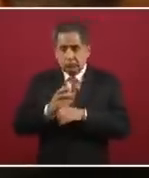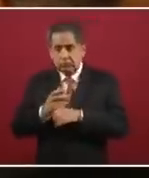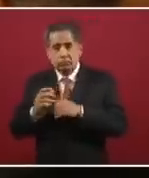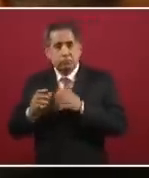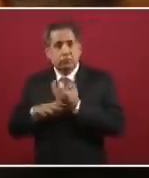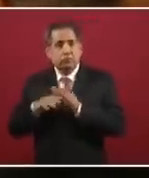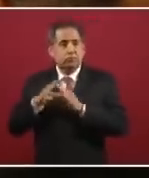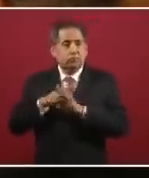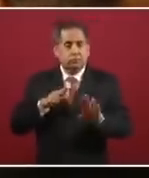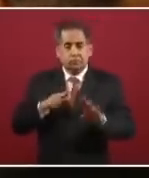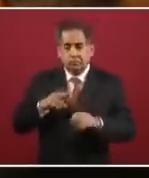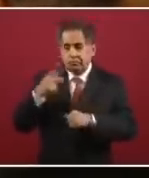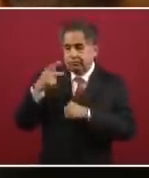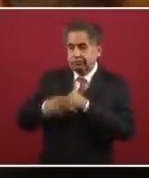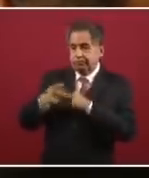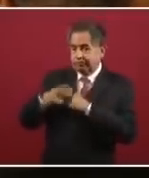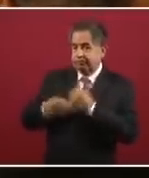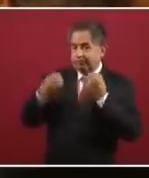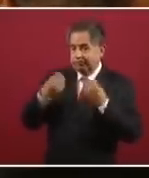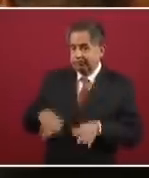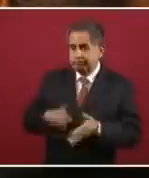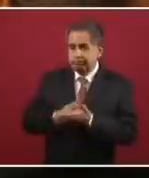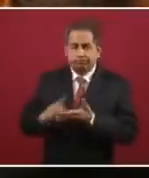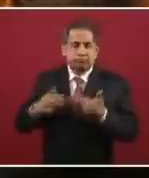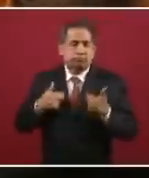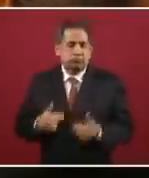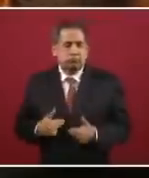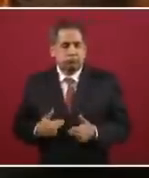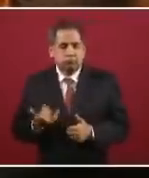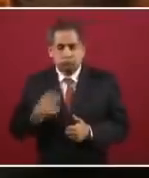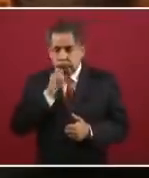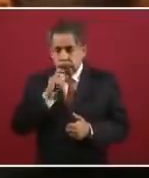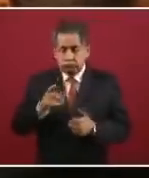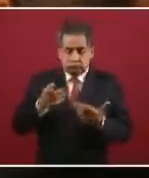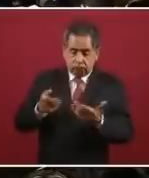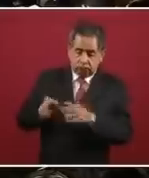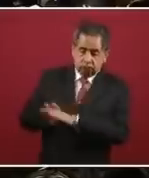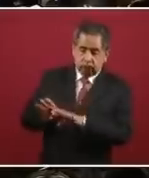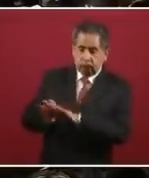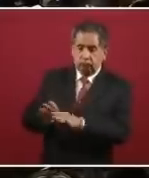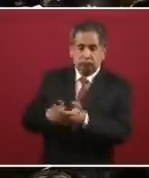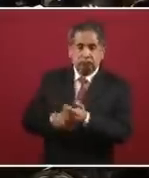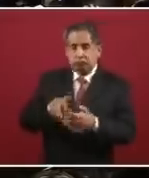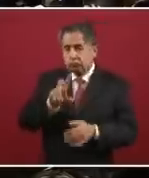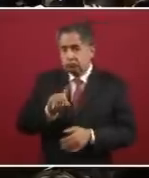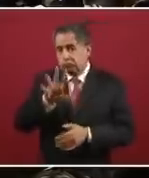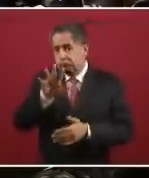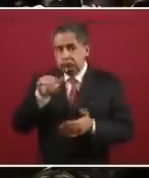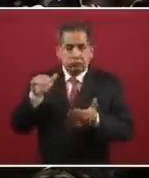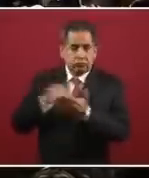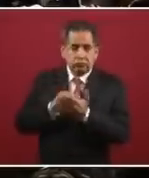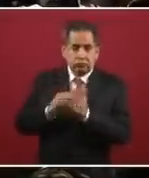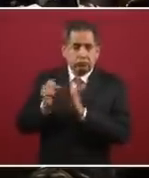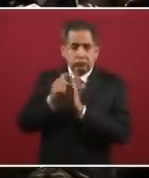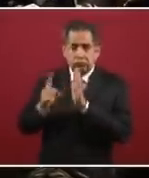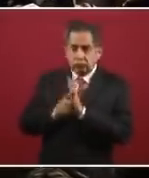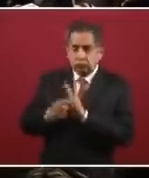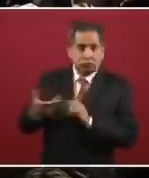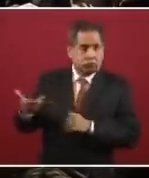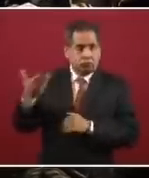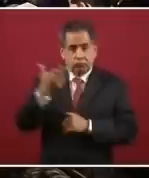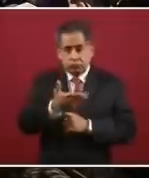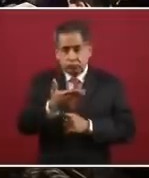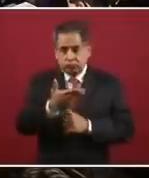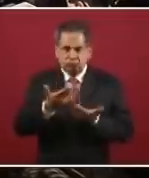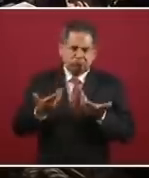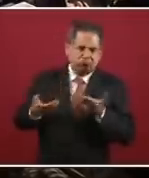significa un grave riesgo para los derechos humanos e incluso mencionaba que se han bloqueado hasta 35 mil solicitudes de asilo por parte